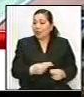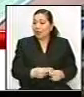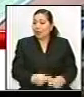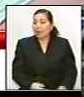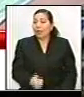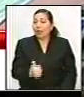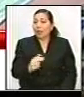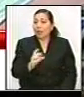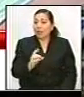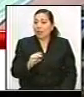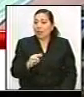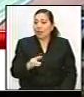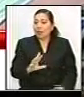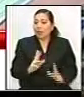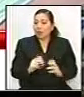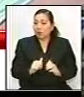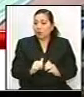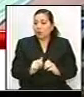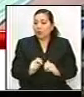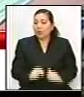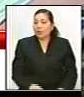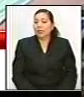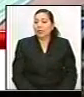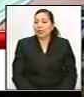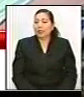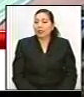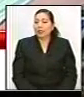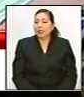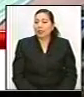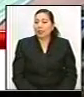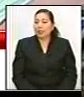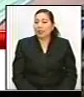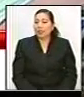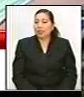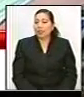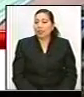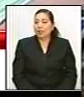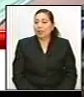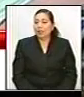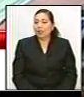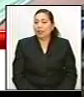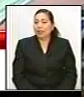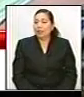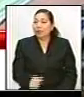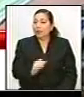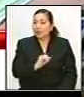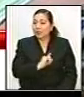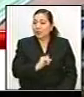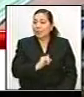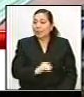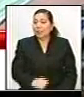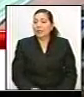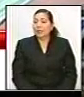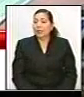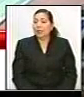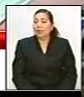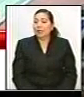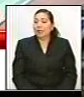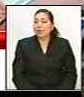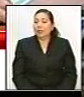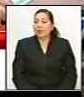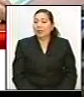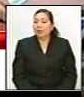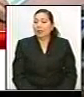ADAMEP, o sea, Asociación Nacional de... Es una sigla de nuestra institución.